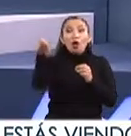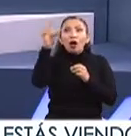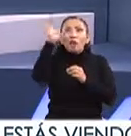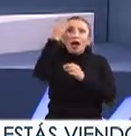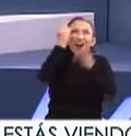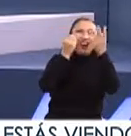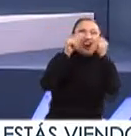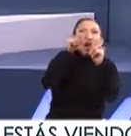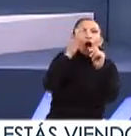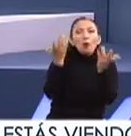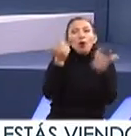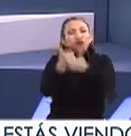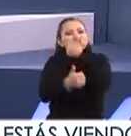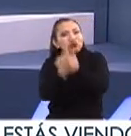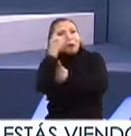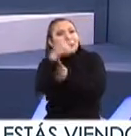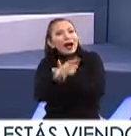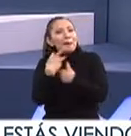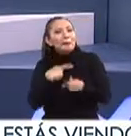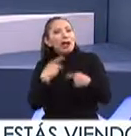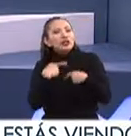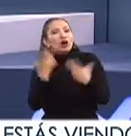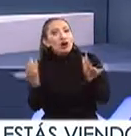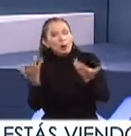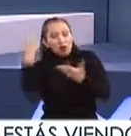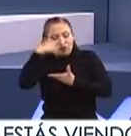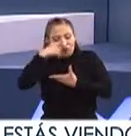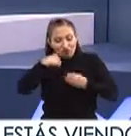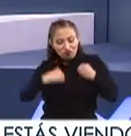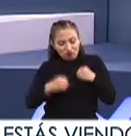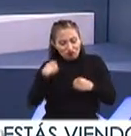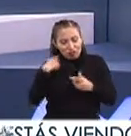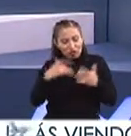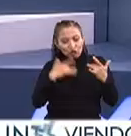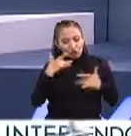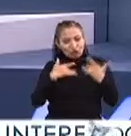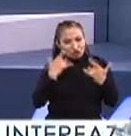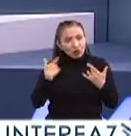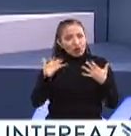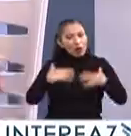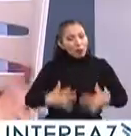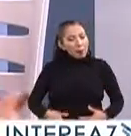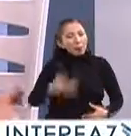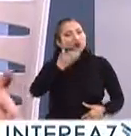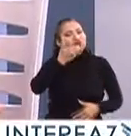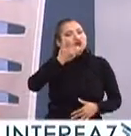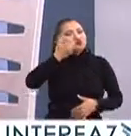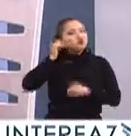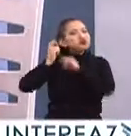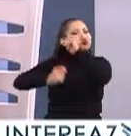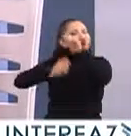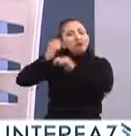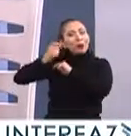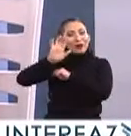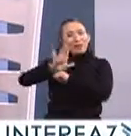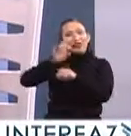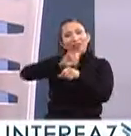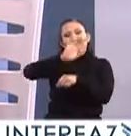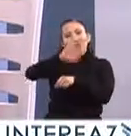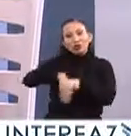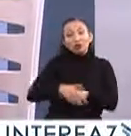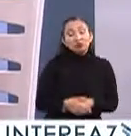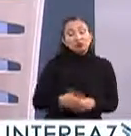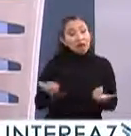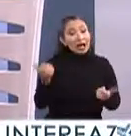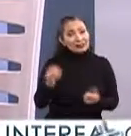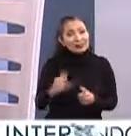ellos provocar ese tipo de concursos para que la gente los reinterprete a través de su vestuario, de una tradición tan importante como lo es el Día de Muertos,